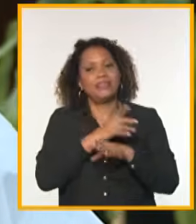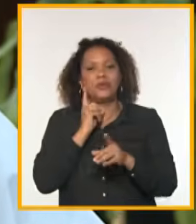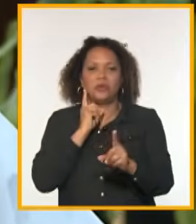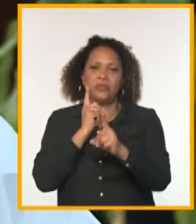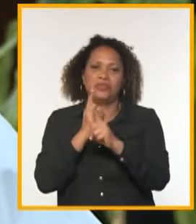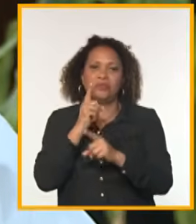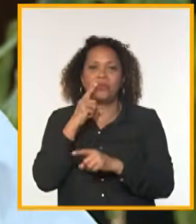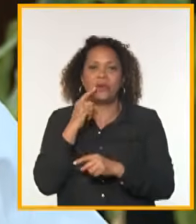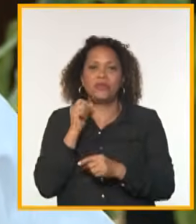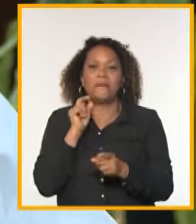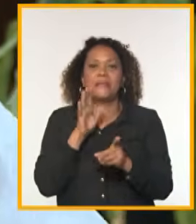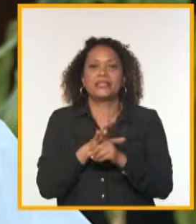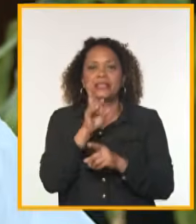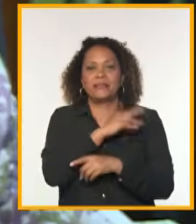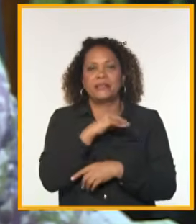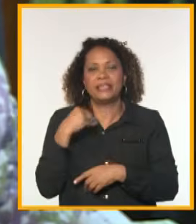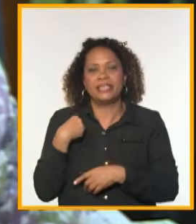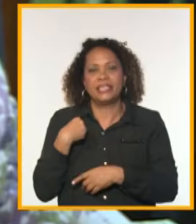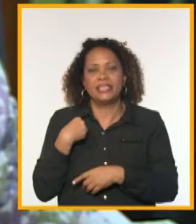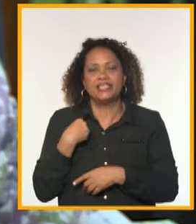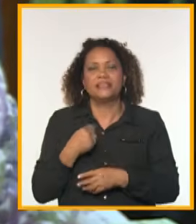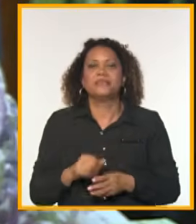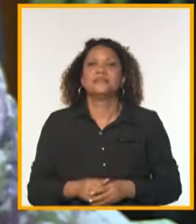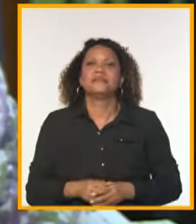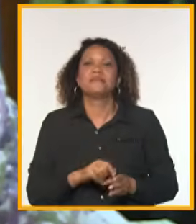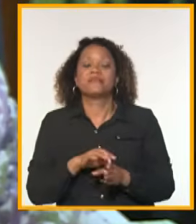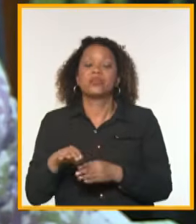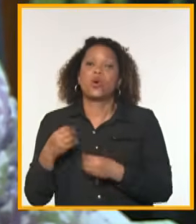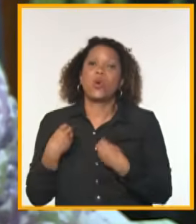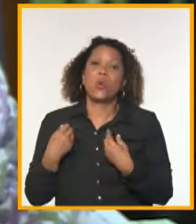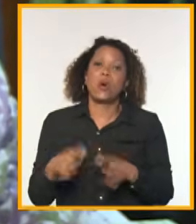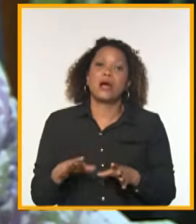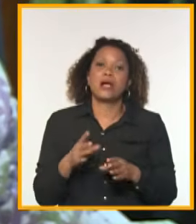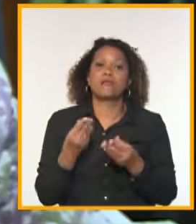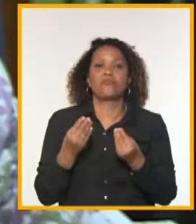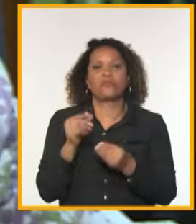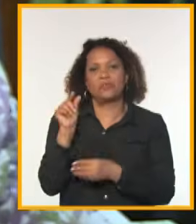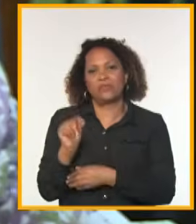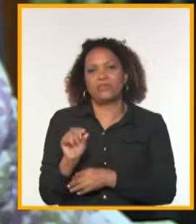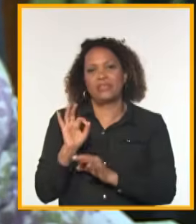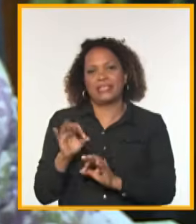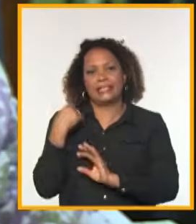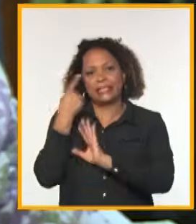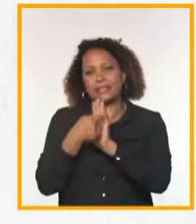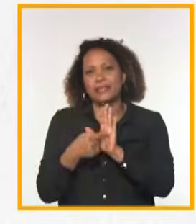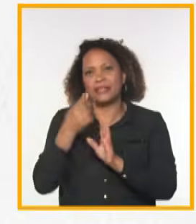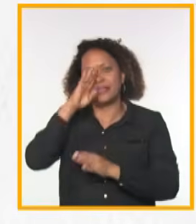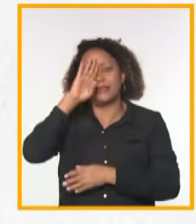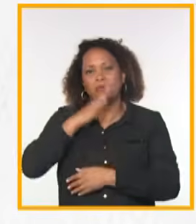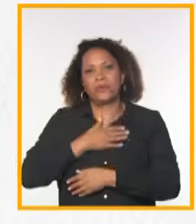era residente de medicina y tú fuiste al Naval. Ojalá tener muchos Jorge Pérez en Cuba y en el mundo.